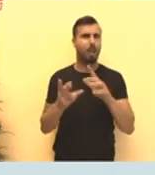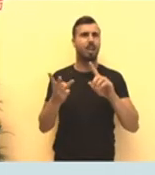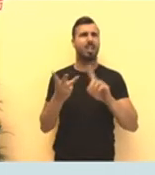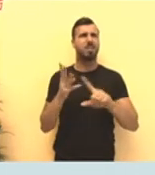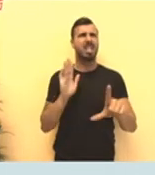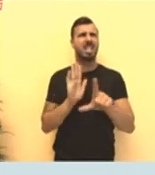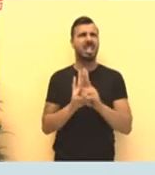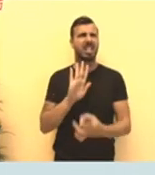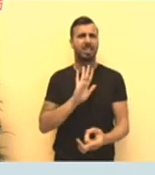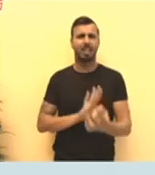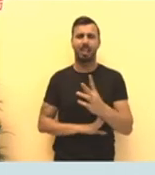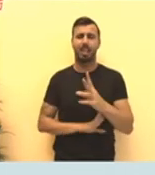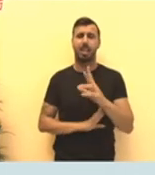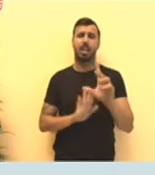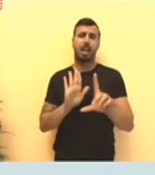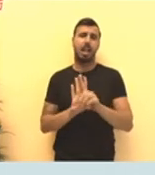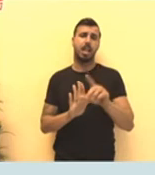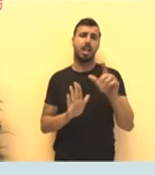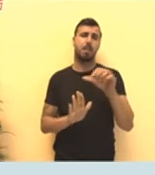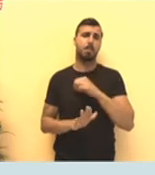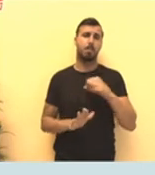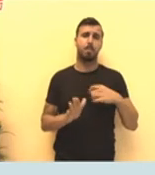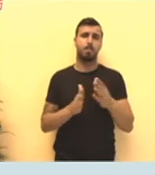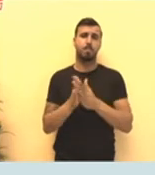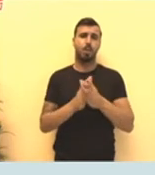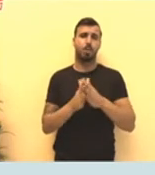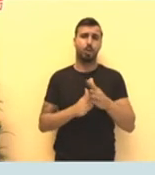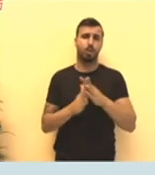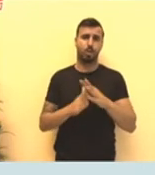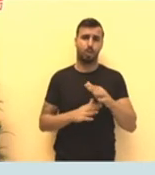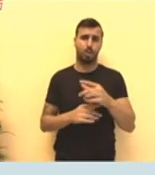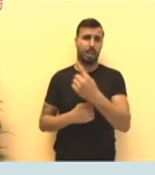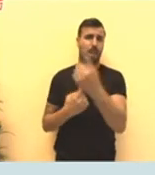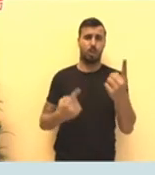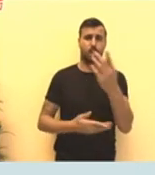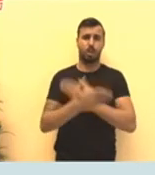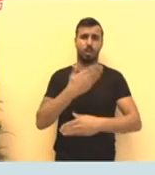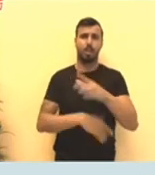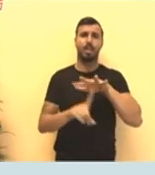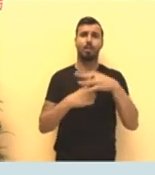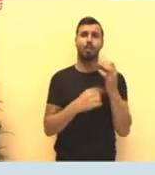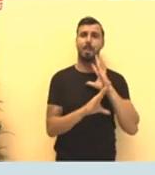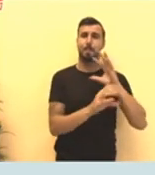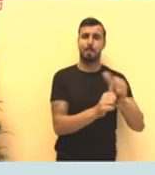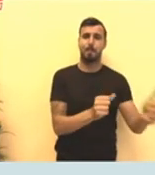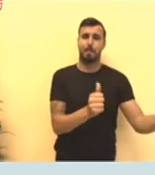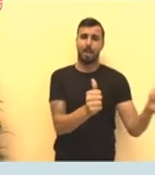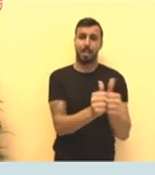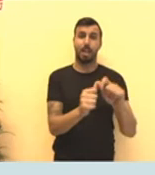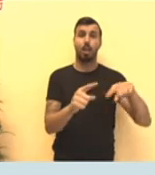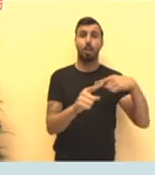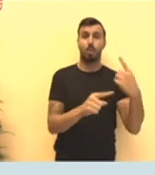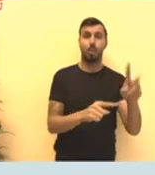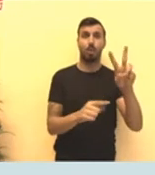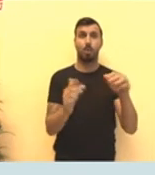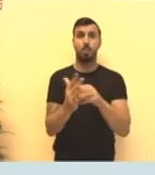la Ley de Promoción de la Autonomía Personal y Atención a las Personas en Situación de Dependencia. En el 2007 España ratifica la